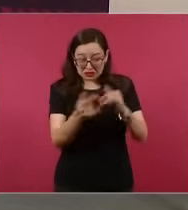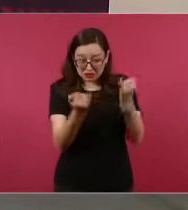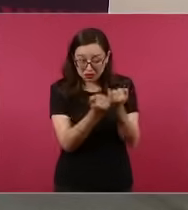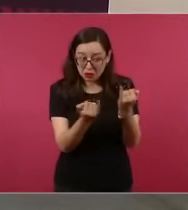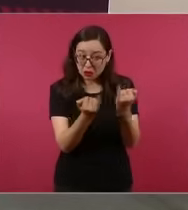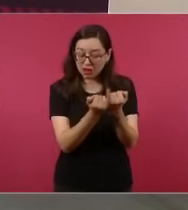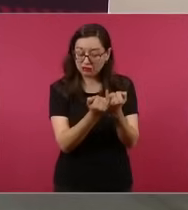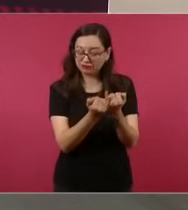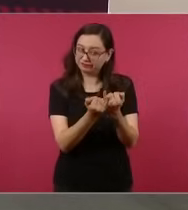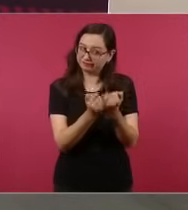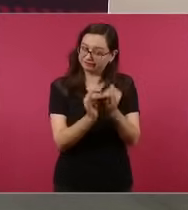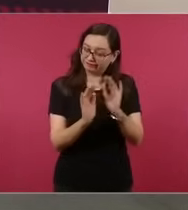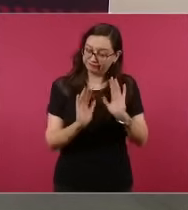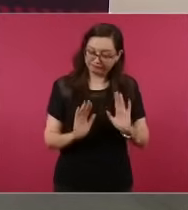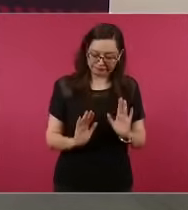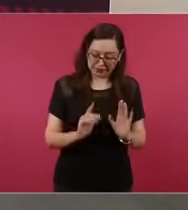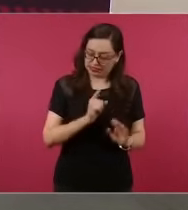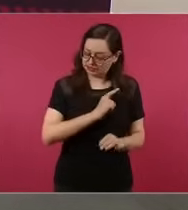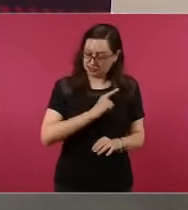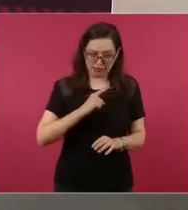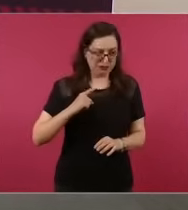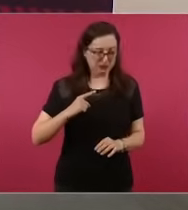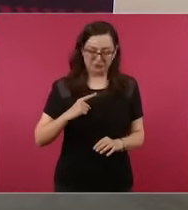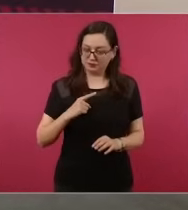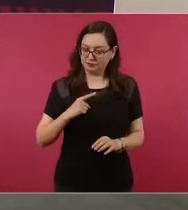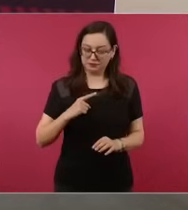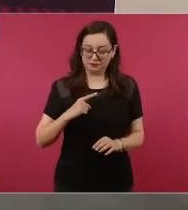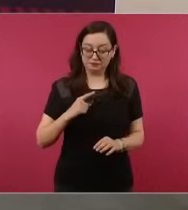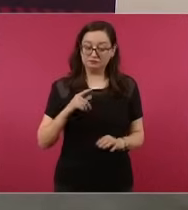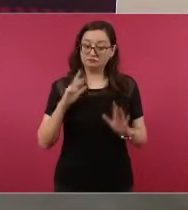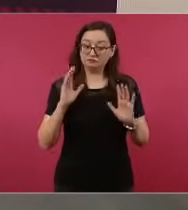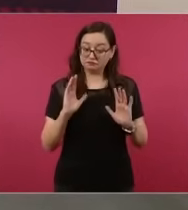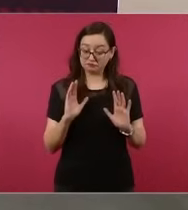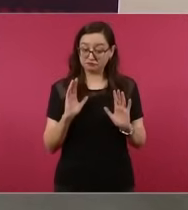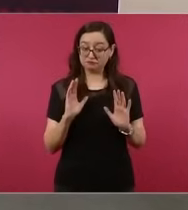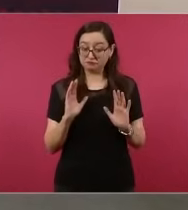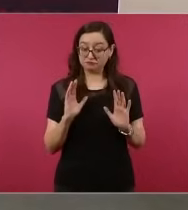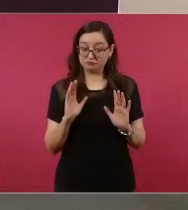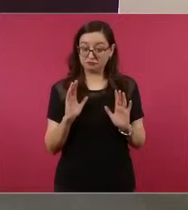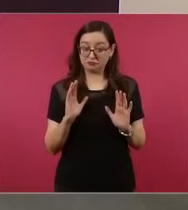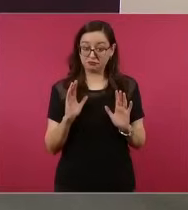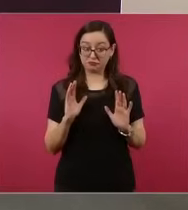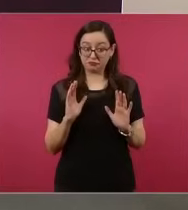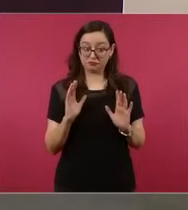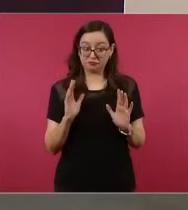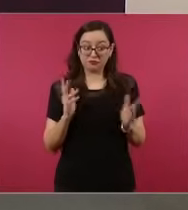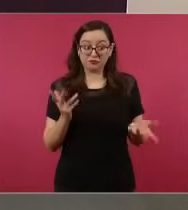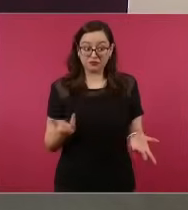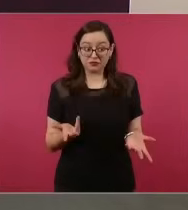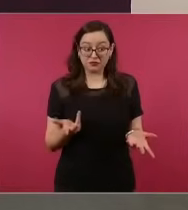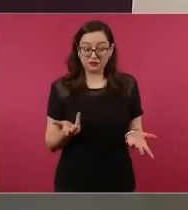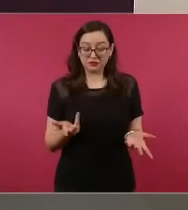Yo creo que eso es elemental, ¿no? Si no hay